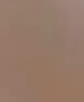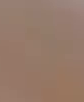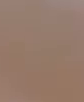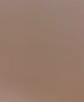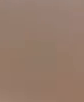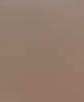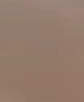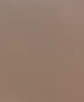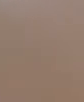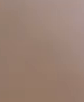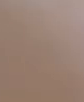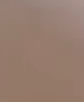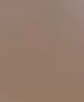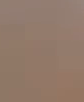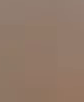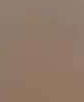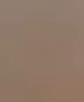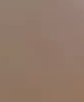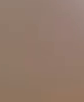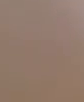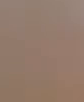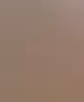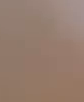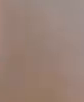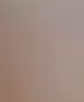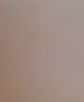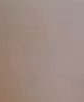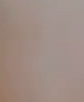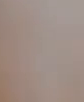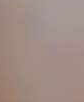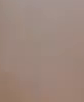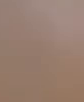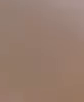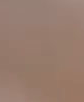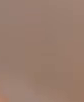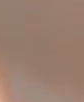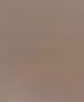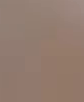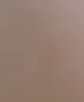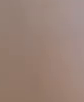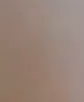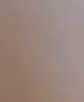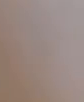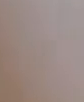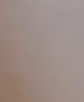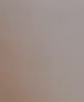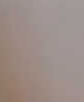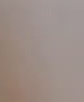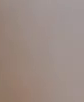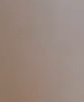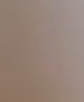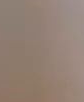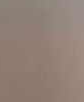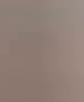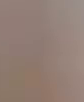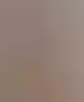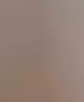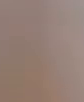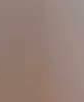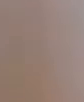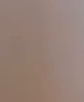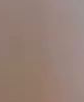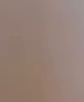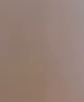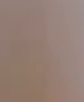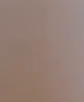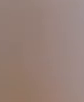Y vamos a hablar de algo muy importante, es por qué las mujeres están dando el paso al frente y dónde están los